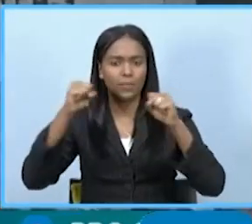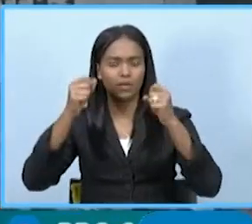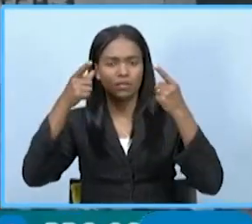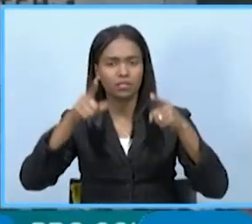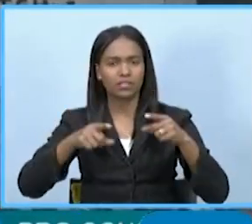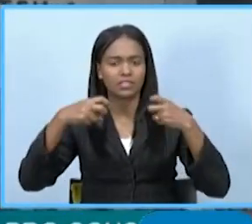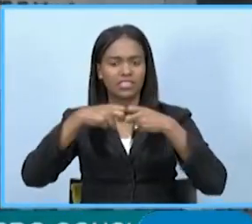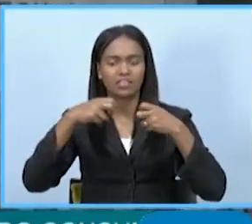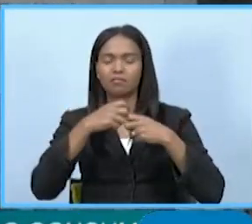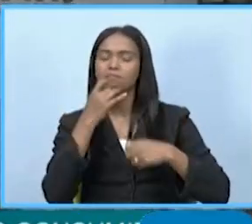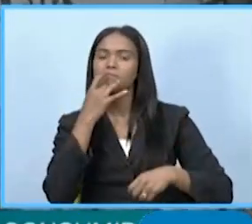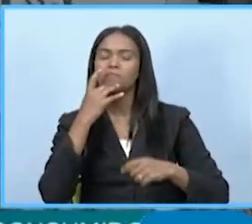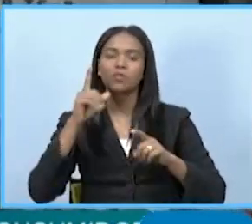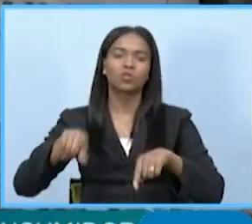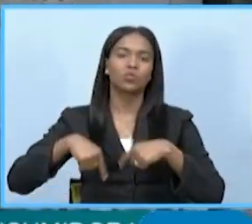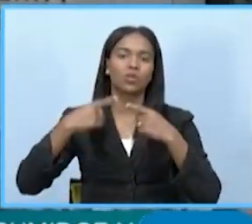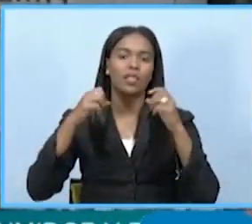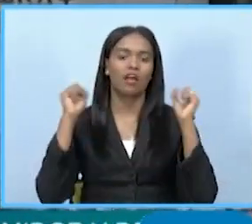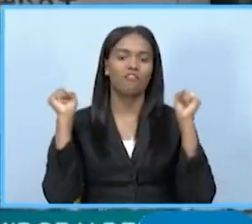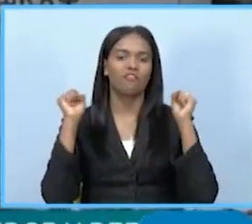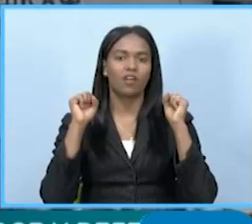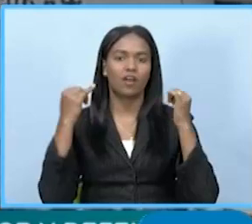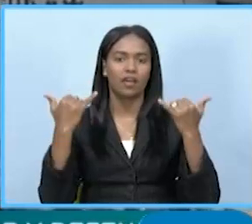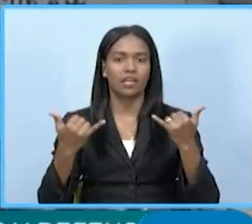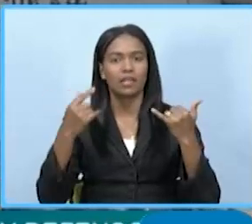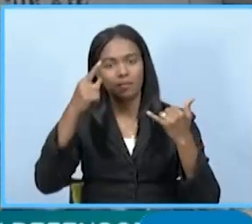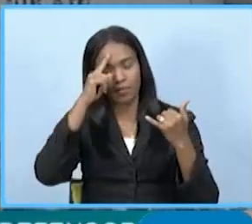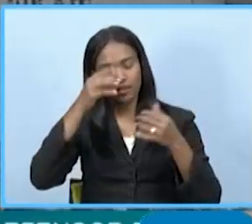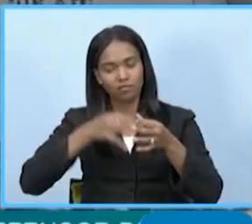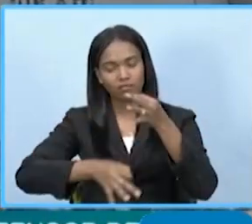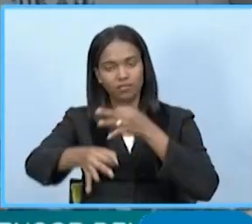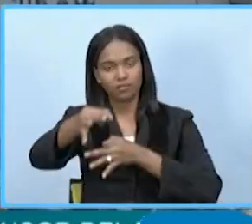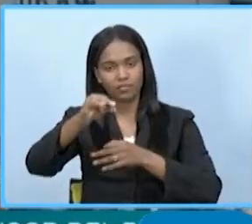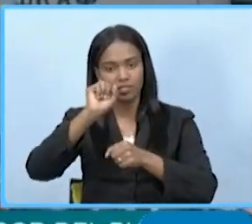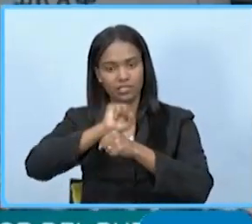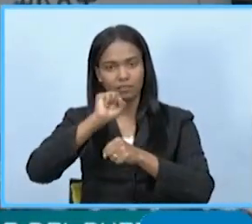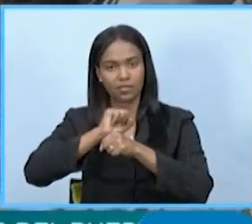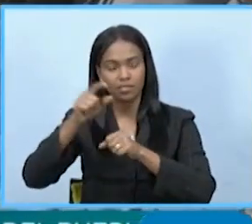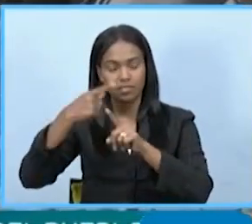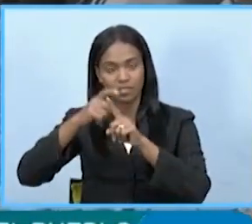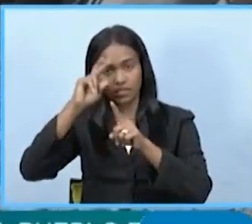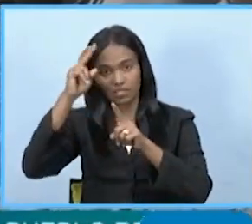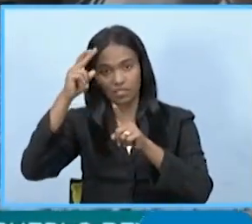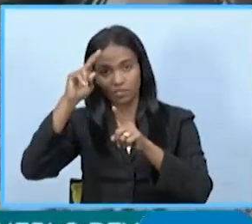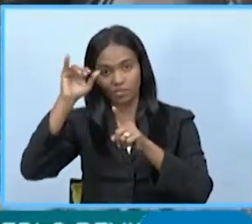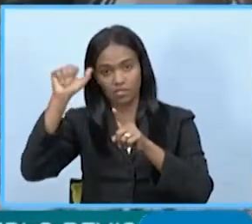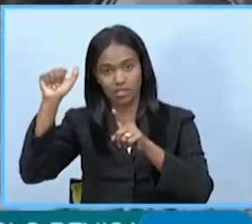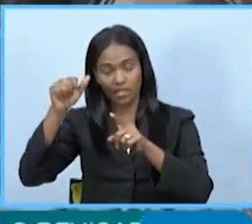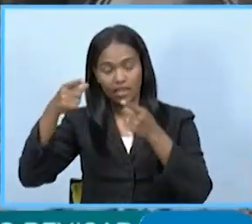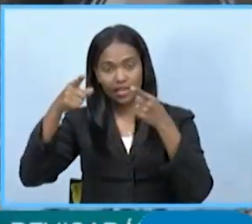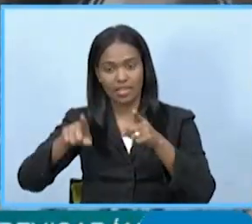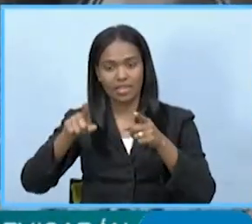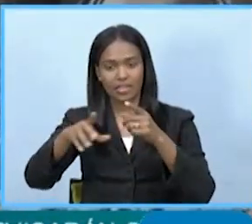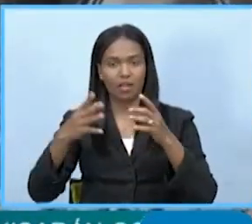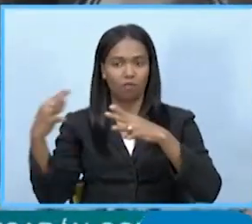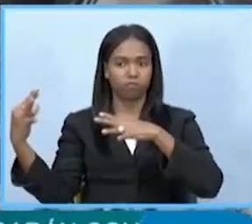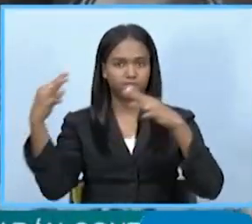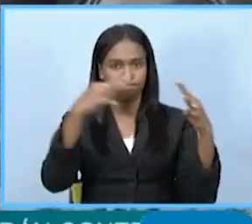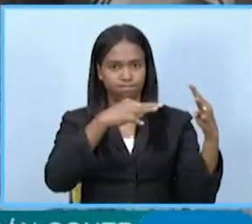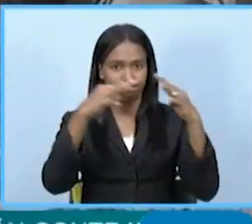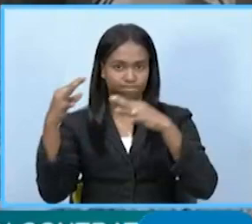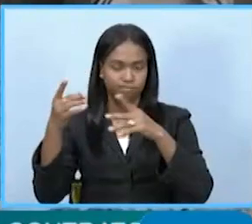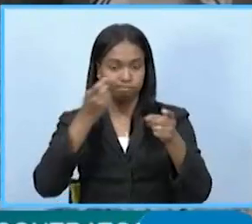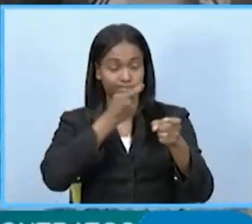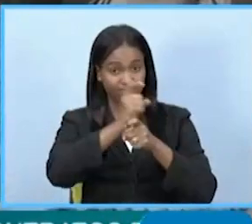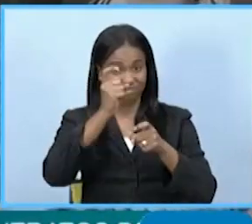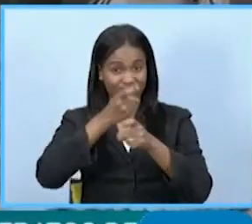instalaciones eléctricas durante el invierno como sustituto estratégico ruso a su estancamiento en el campo de batalla. Los